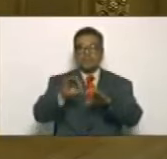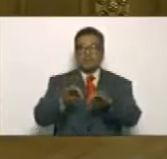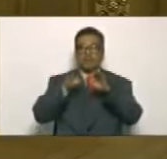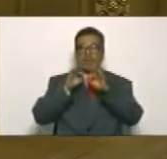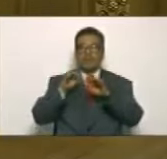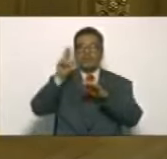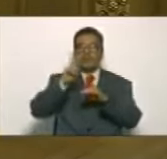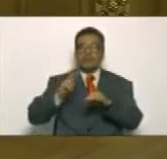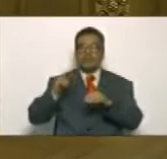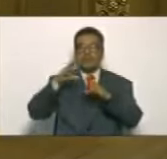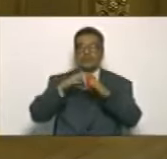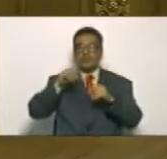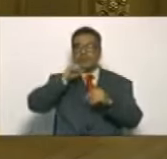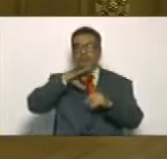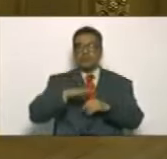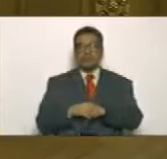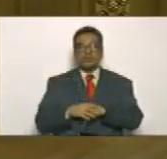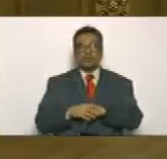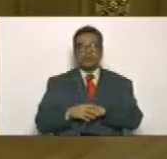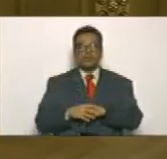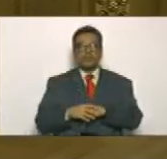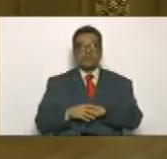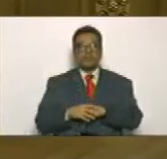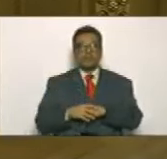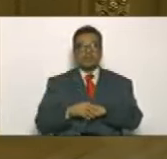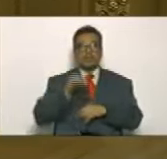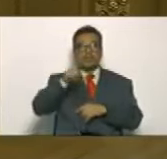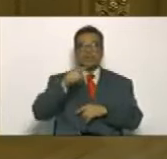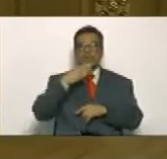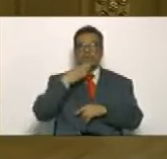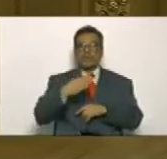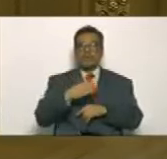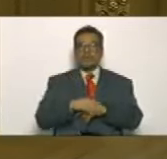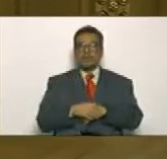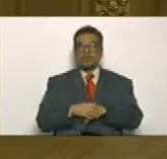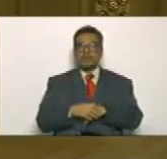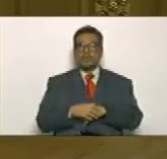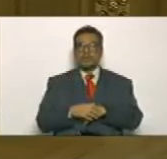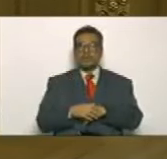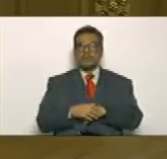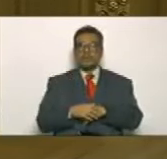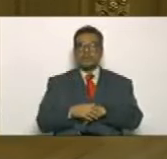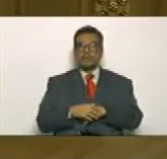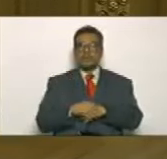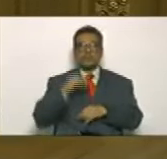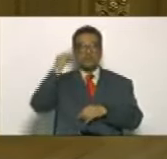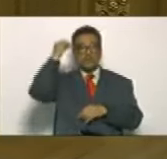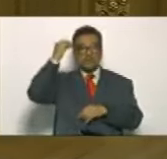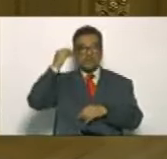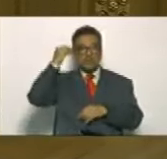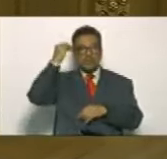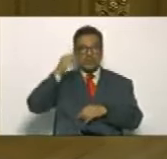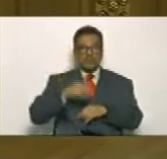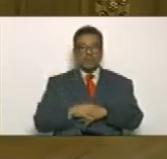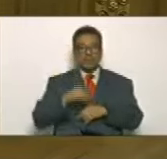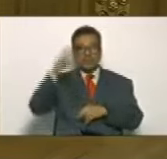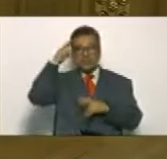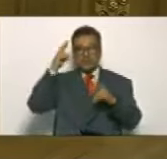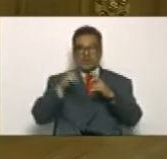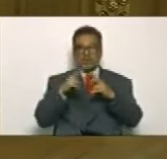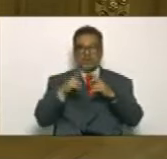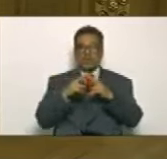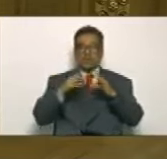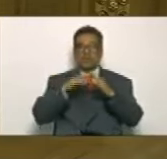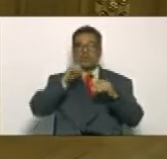de la República y de su historia. Por eso solicito considerar reconocer el